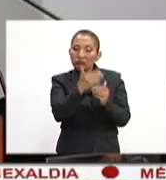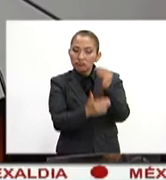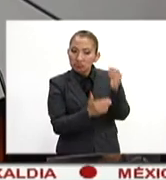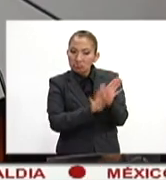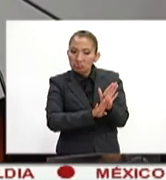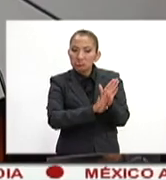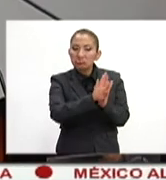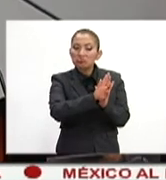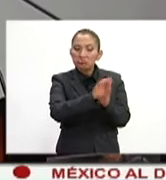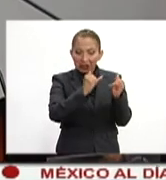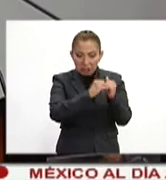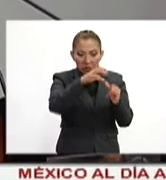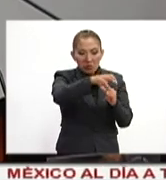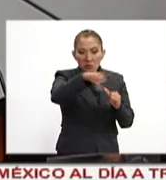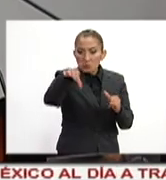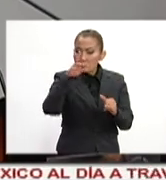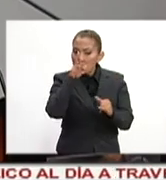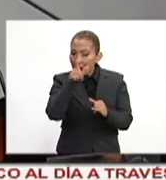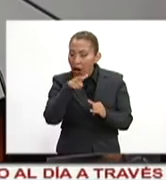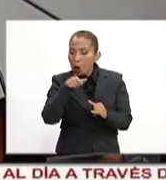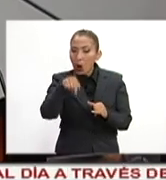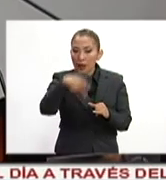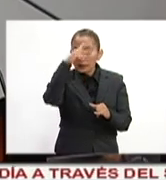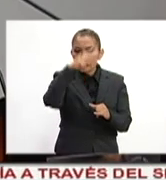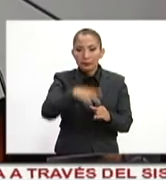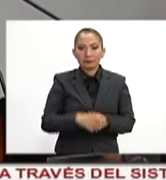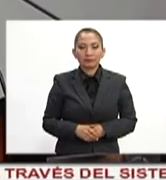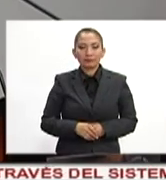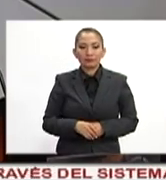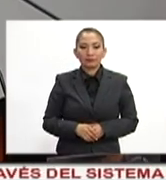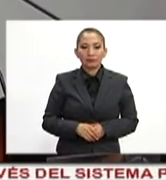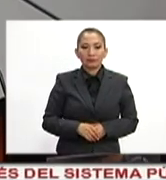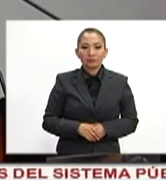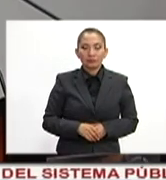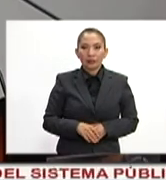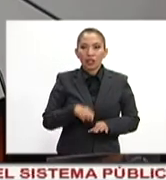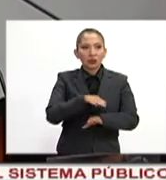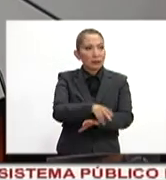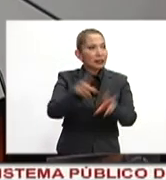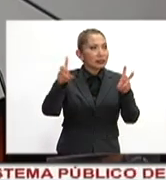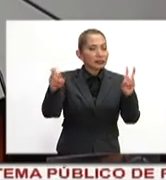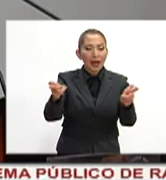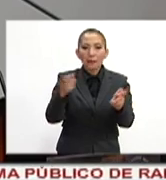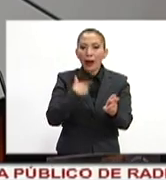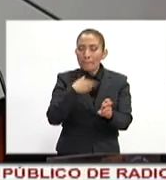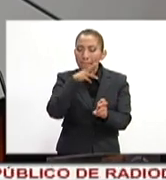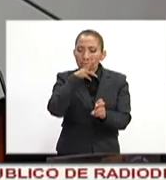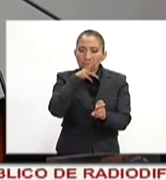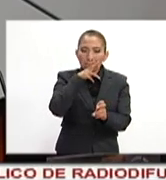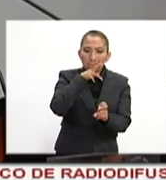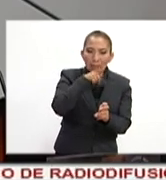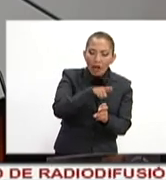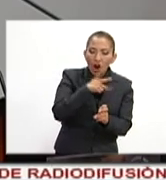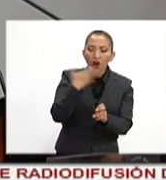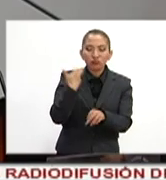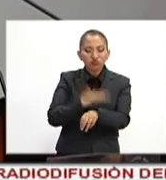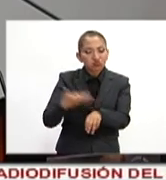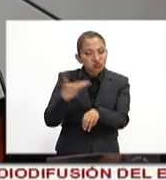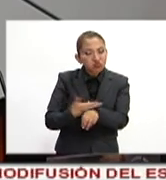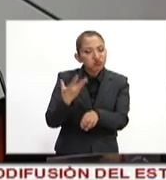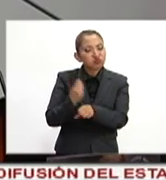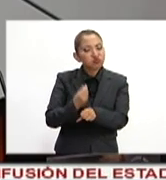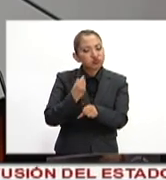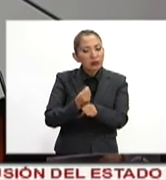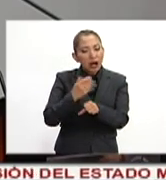desarrollo de instituciones en nuestro país, que en materia de la mejoría